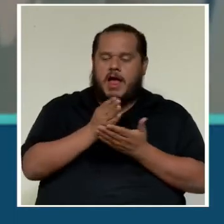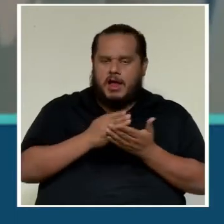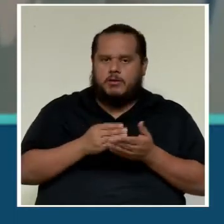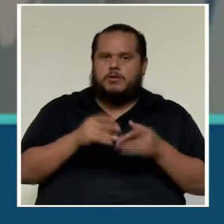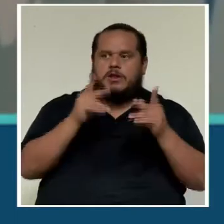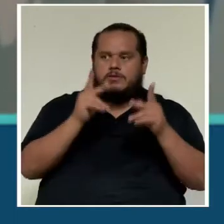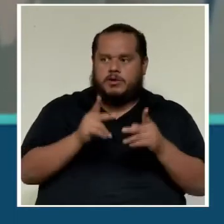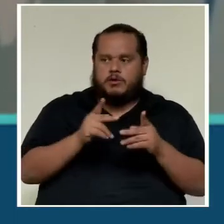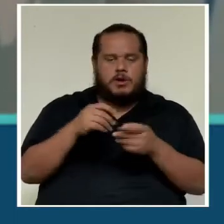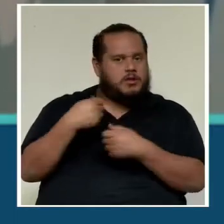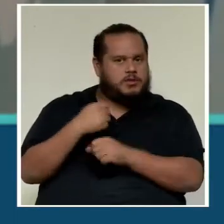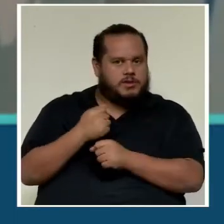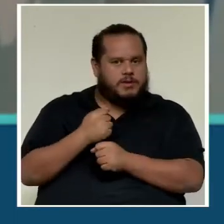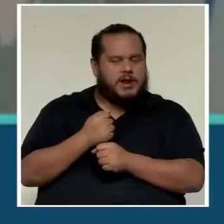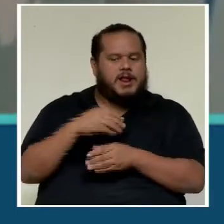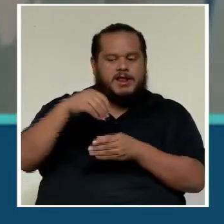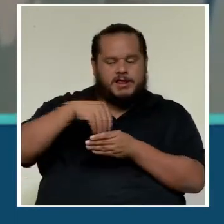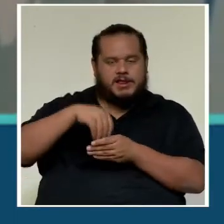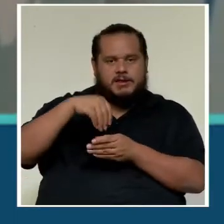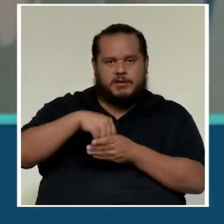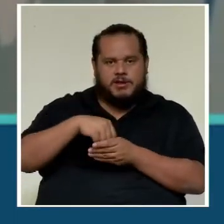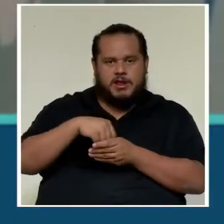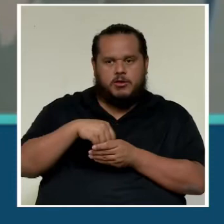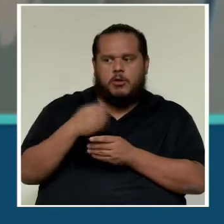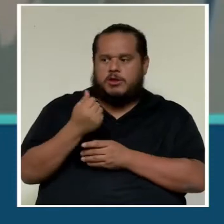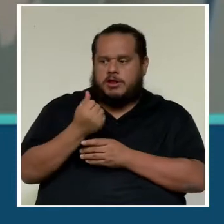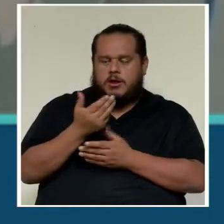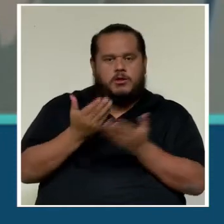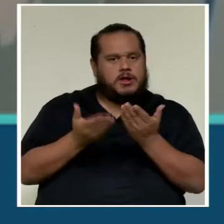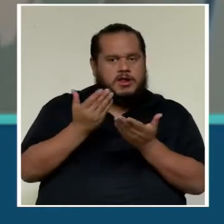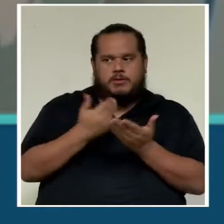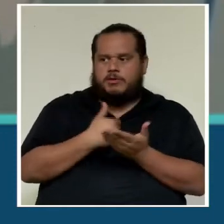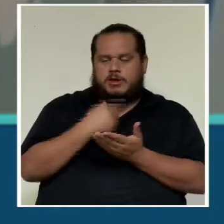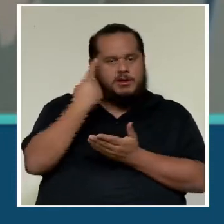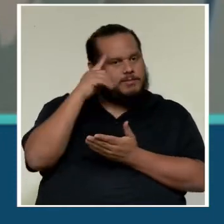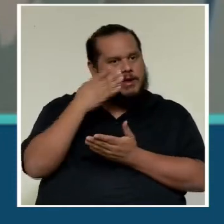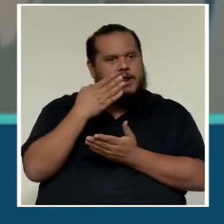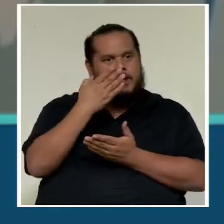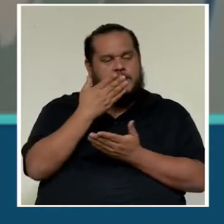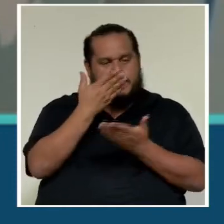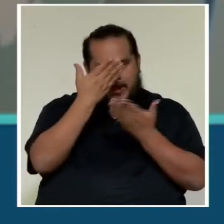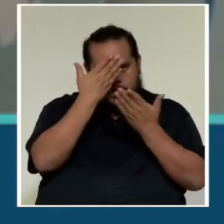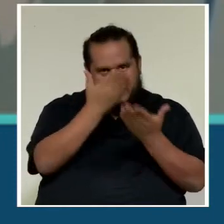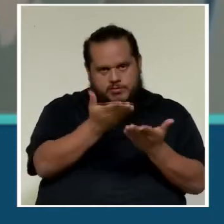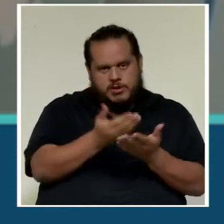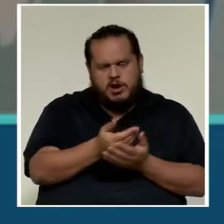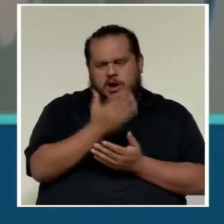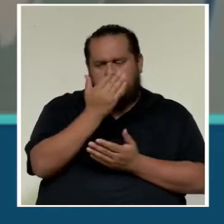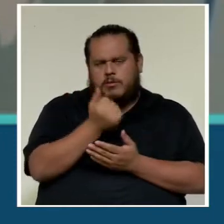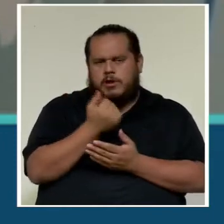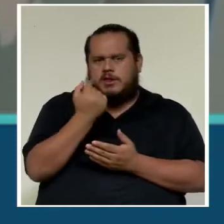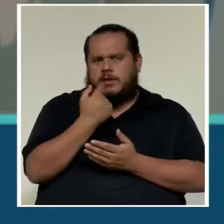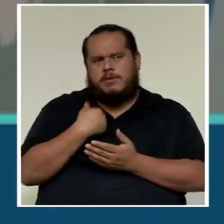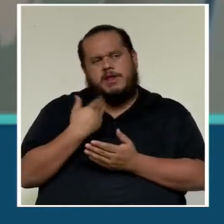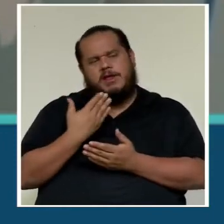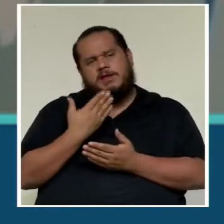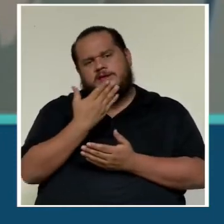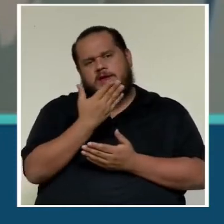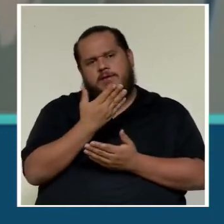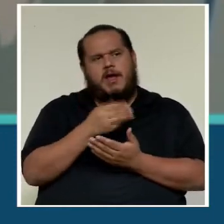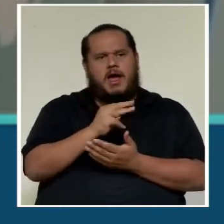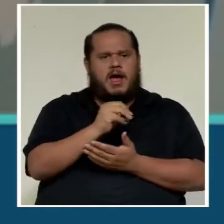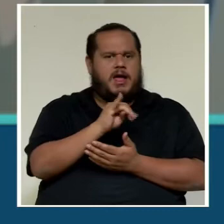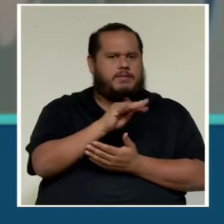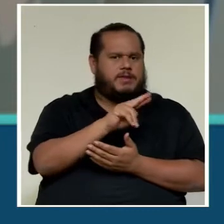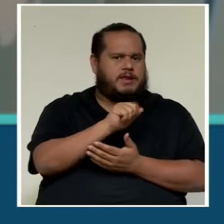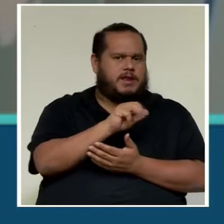municipalidades que están invirtiendo dinero que quizás no tienen para ir a disponerlos. Golfito lleva los residuos a Miramar, a